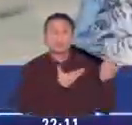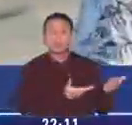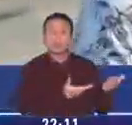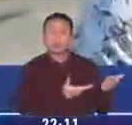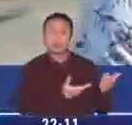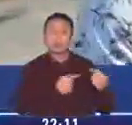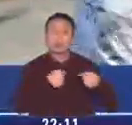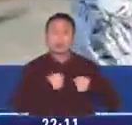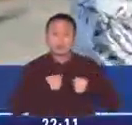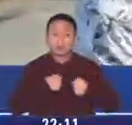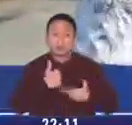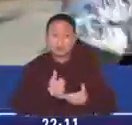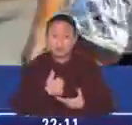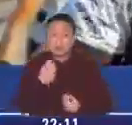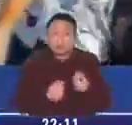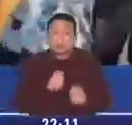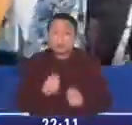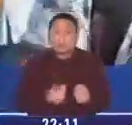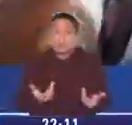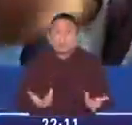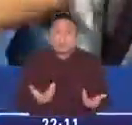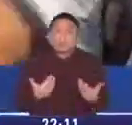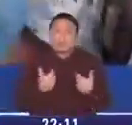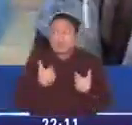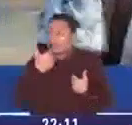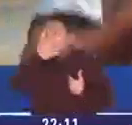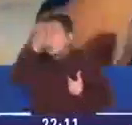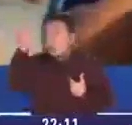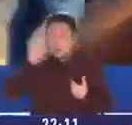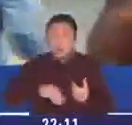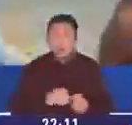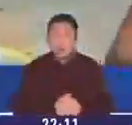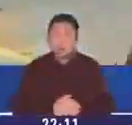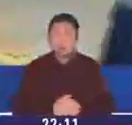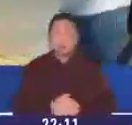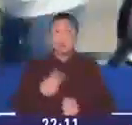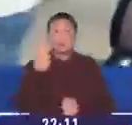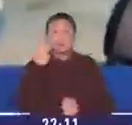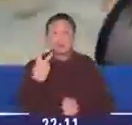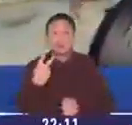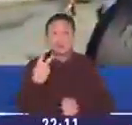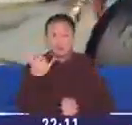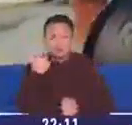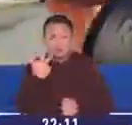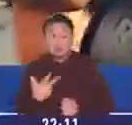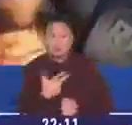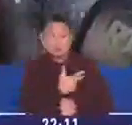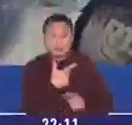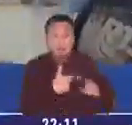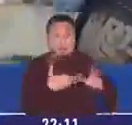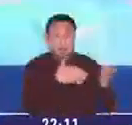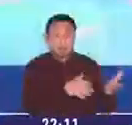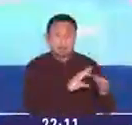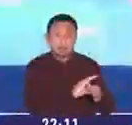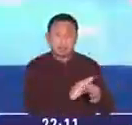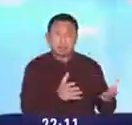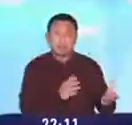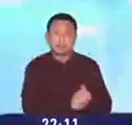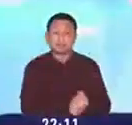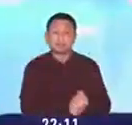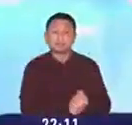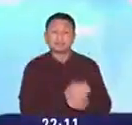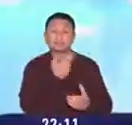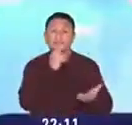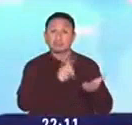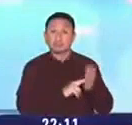Porque totalmente no sabemos qué es lo que puede pasar con cualquiera de nosotros. Ya pasó 2 atentados, ahorita ya hay un casi, está muerto, compañero. En un